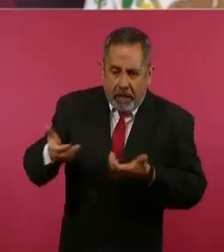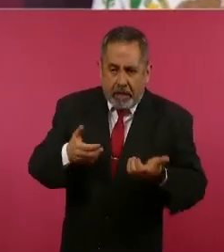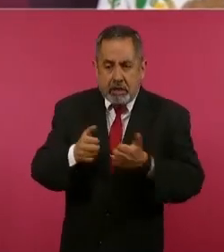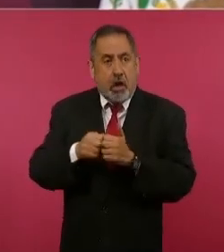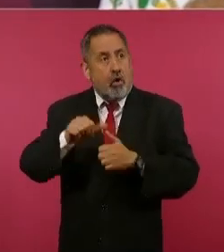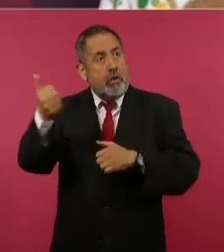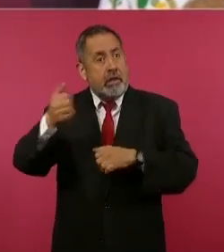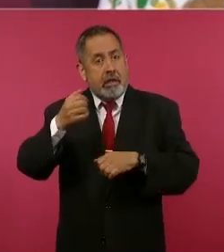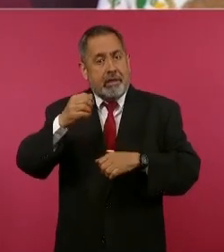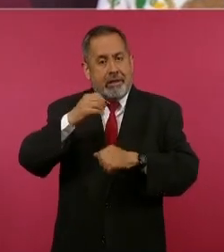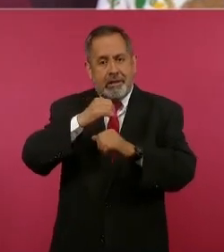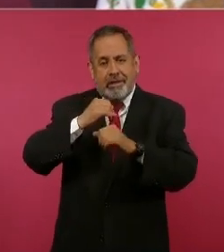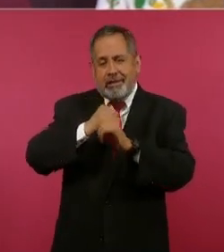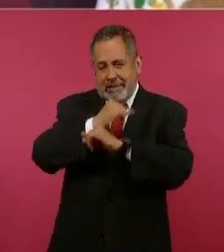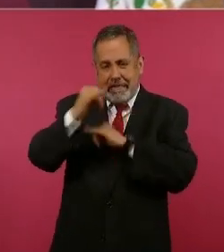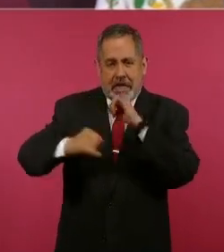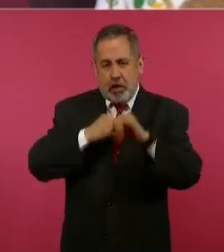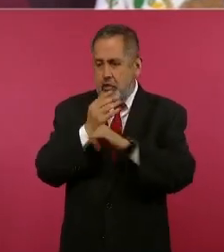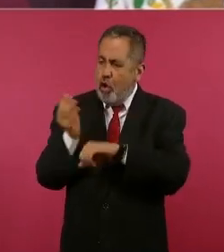de la inversión extranjera,